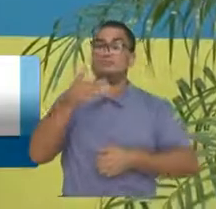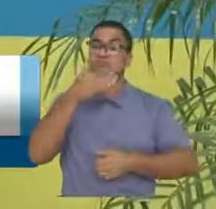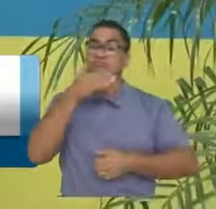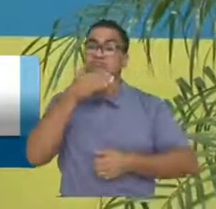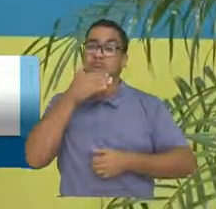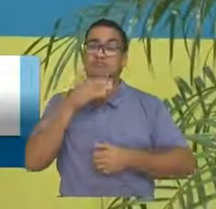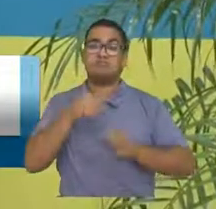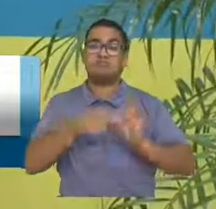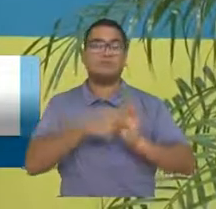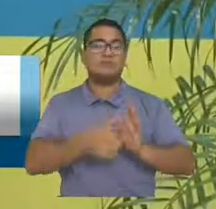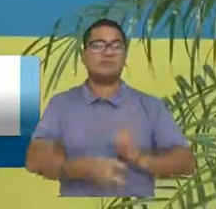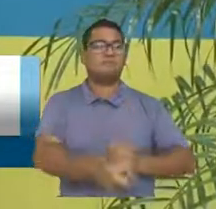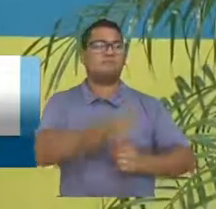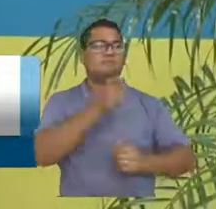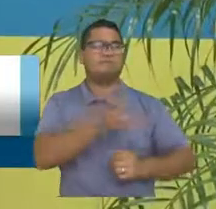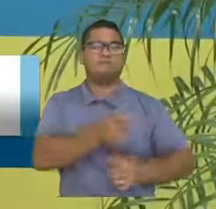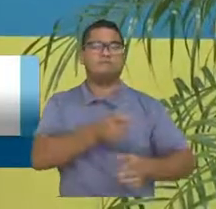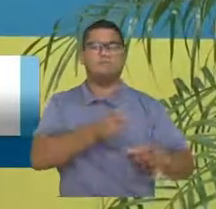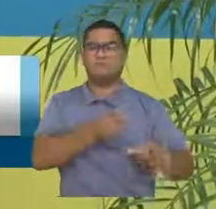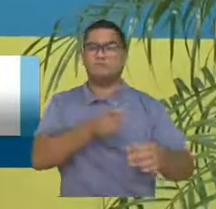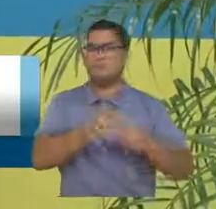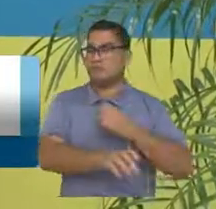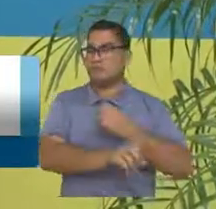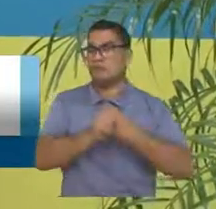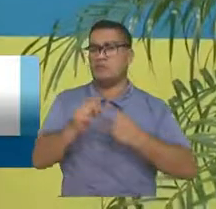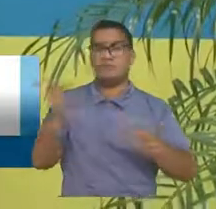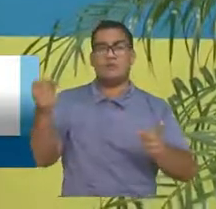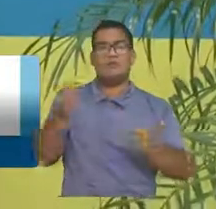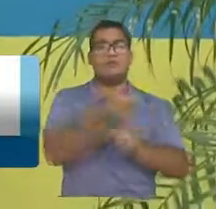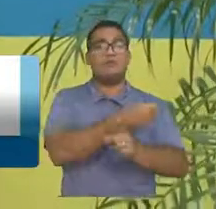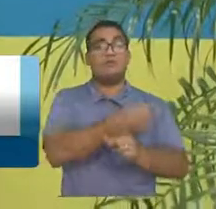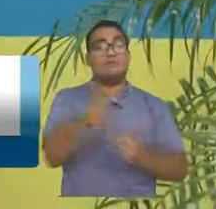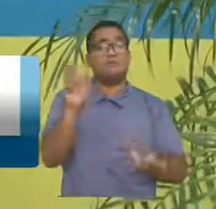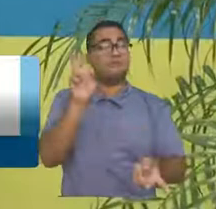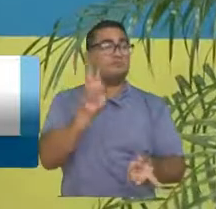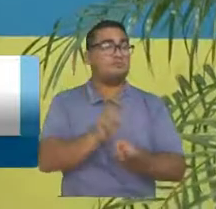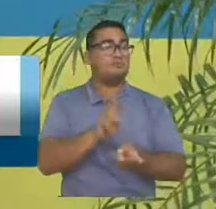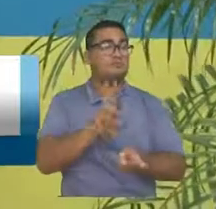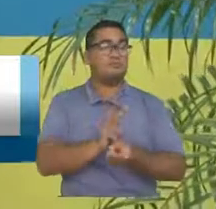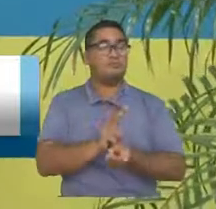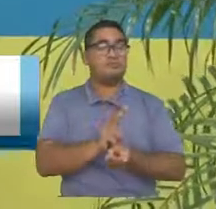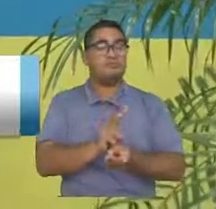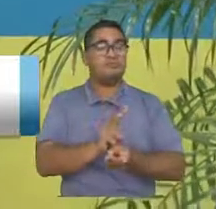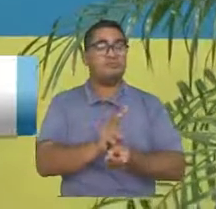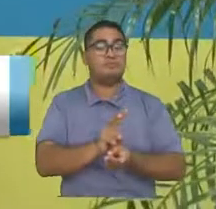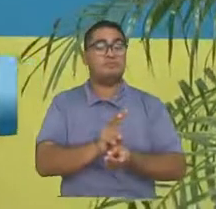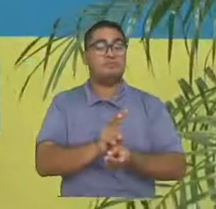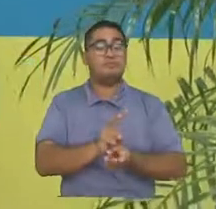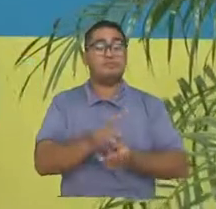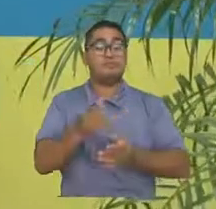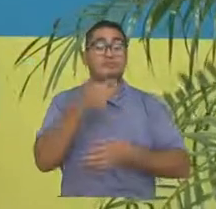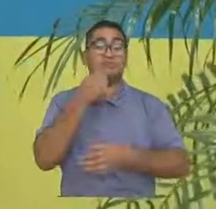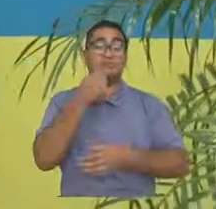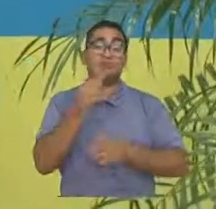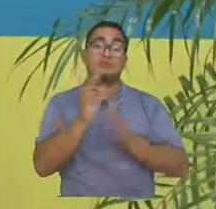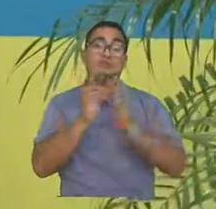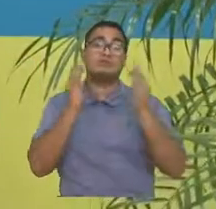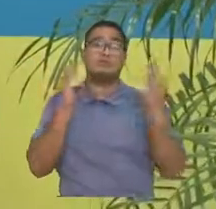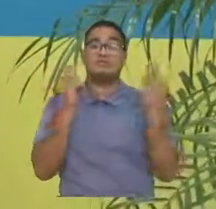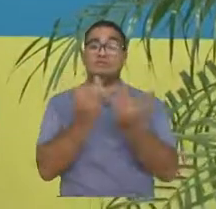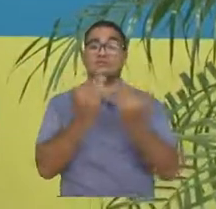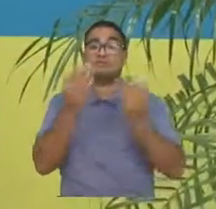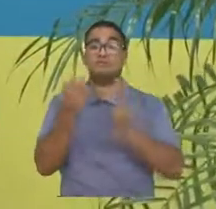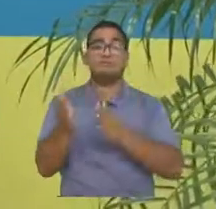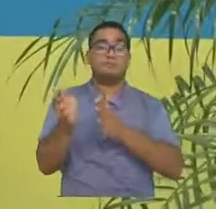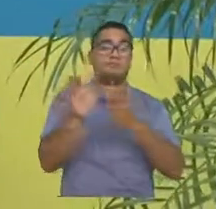como un asalto, como una violación, como la pérdida de un ser querido, todo eso genera